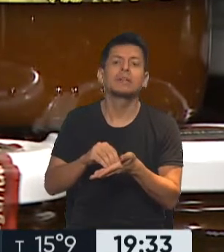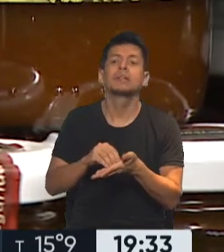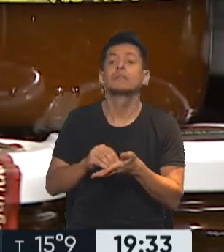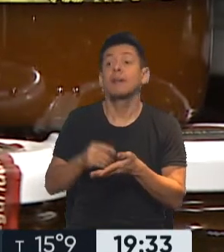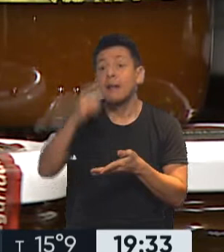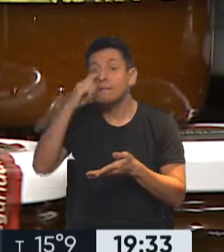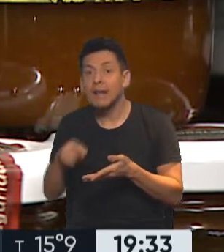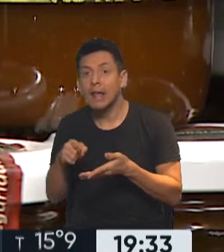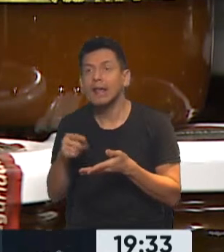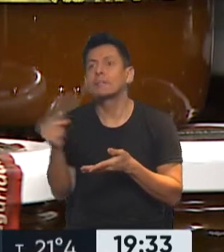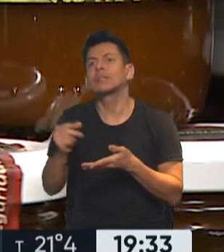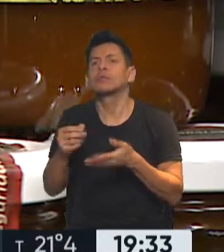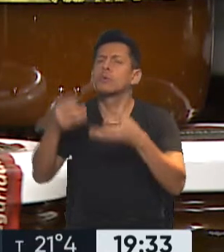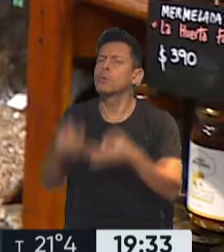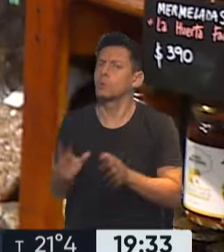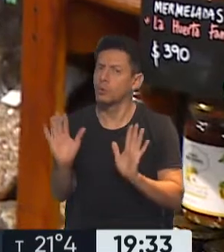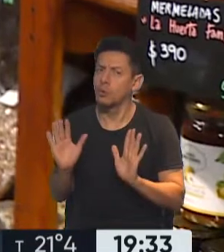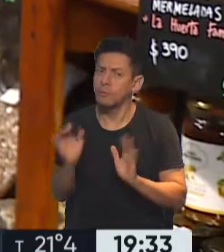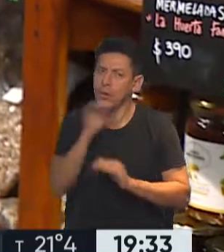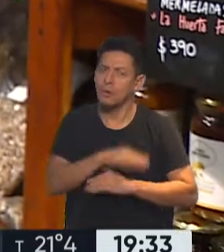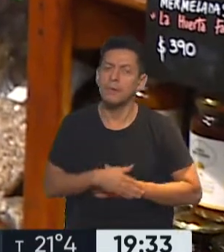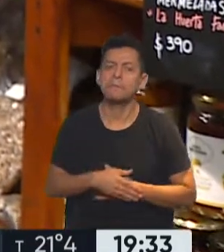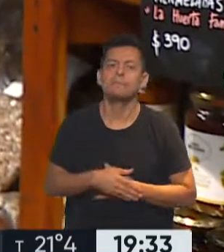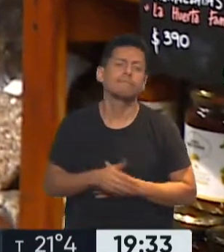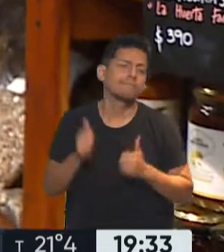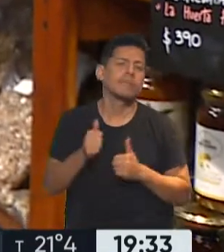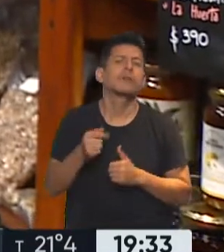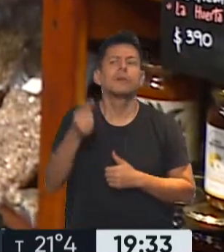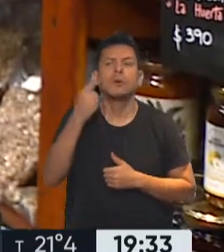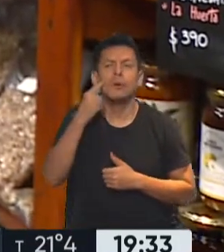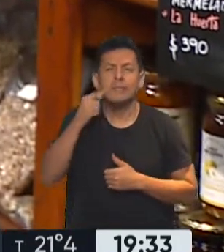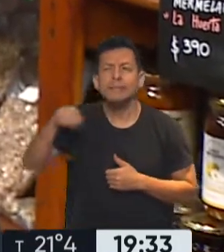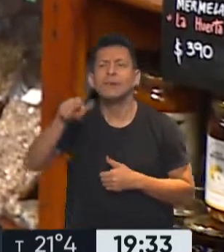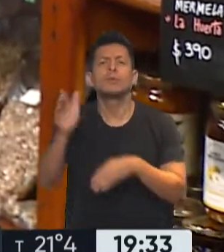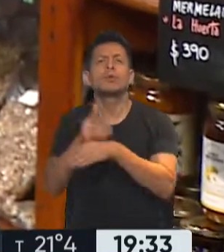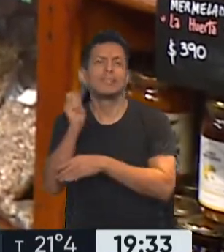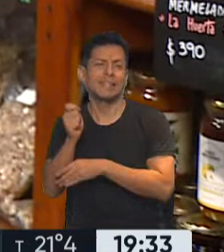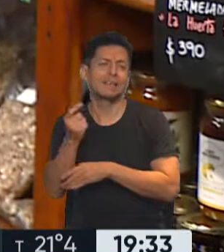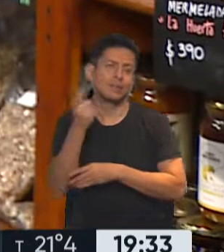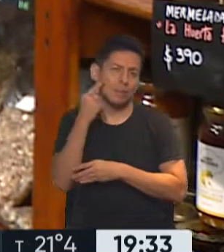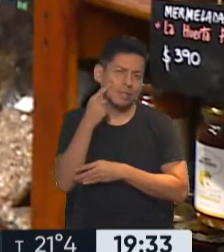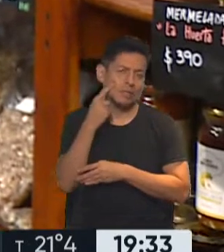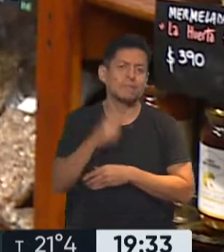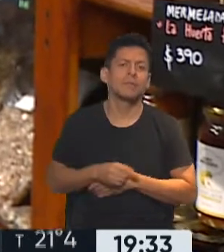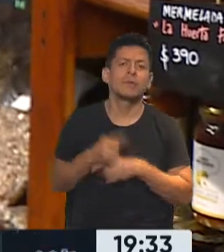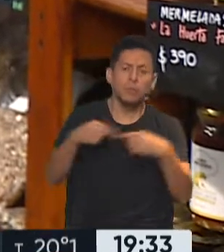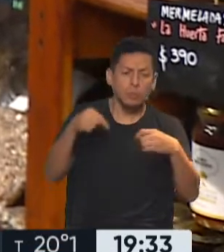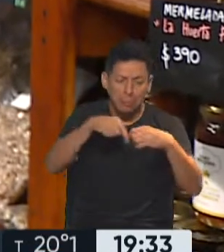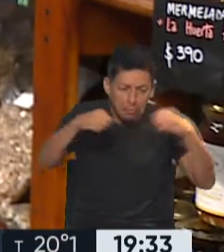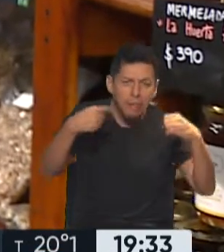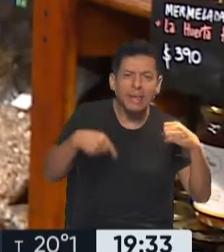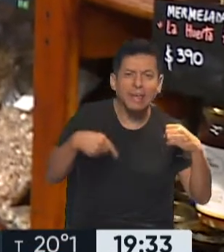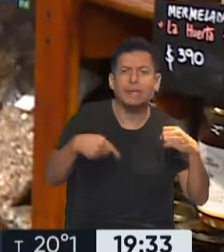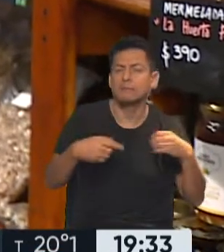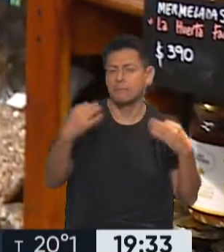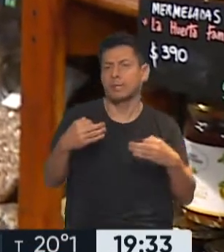consumidor, al mejor precio posible. Es bueno y además sabemos quiénes los producen, qué hacen con lo que se produce y qué tienen los productos, cosa que no nos pasa